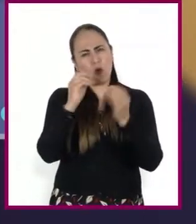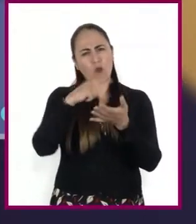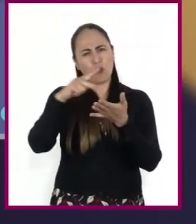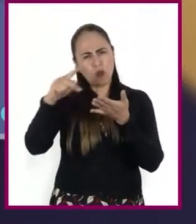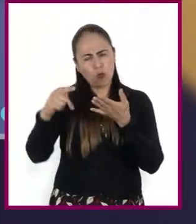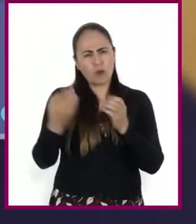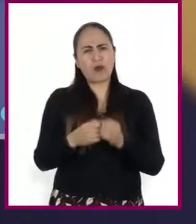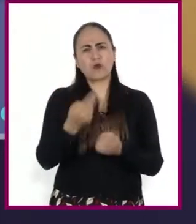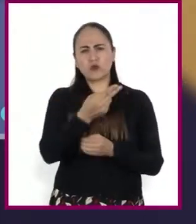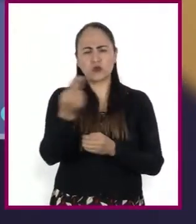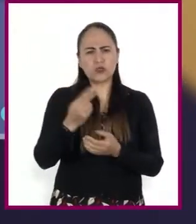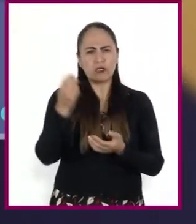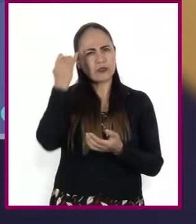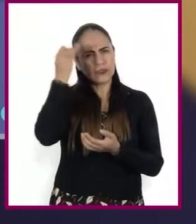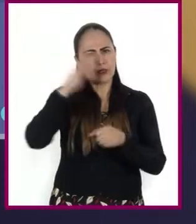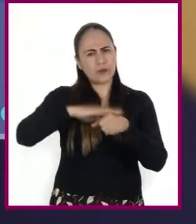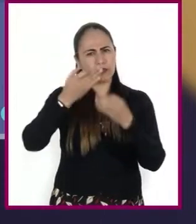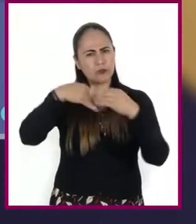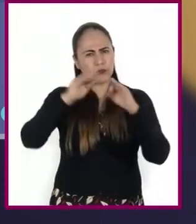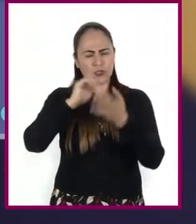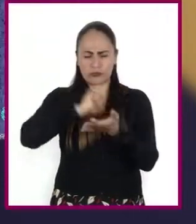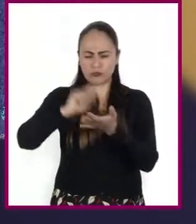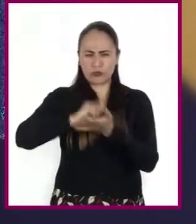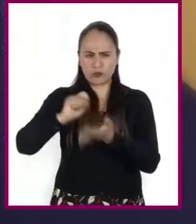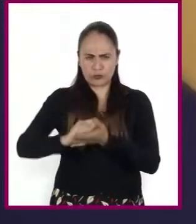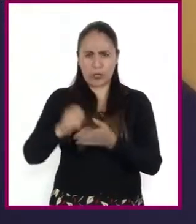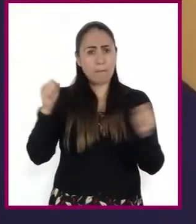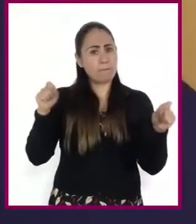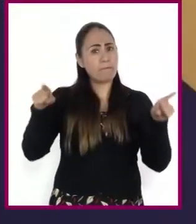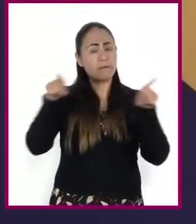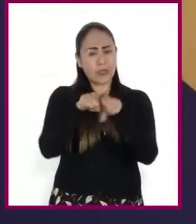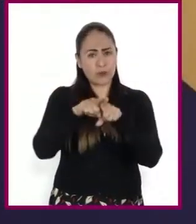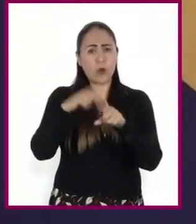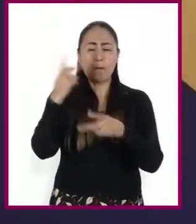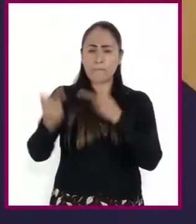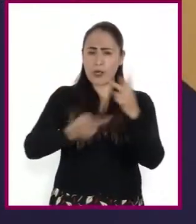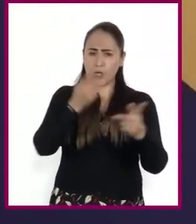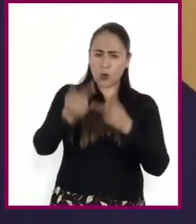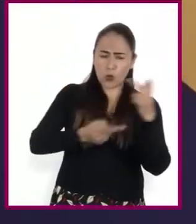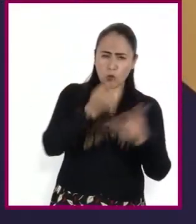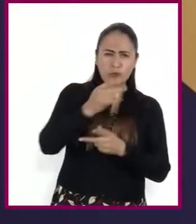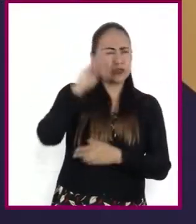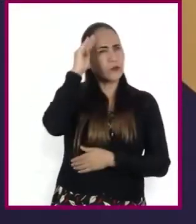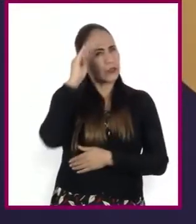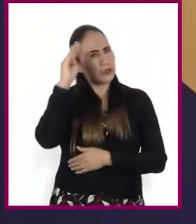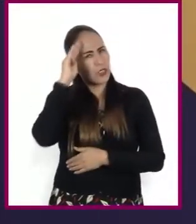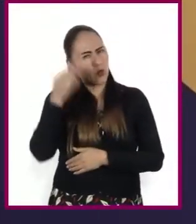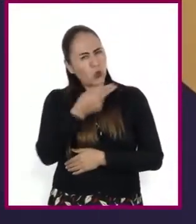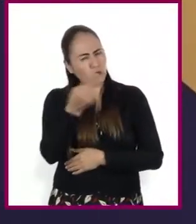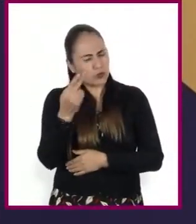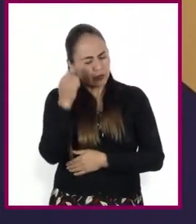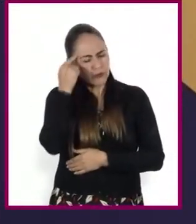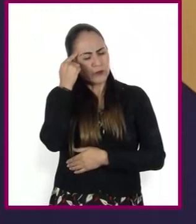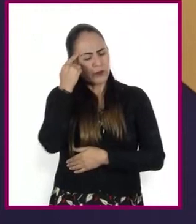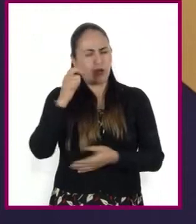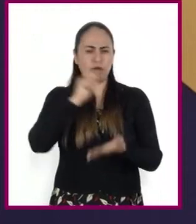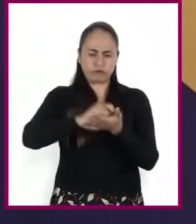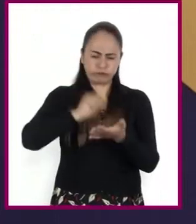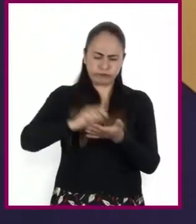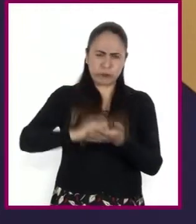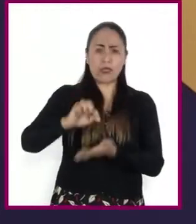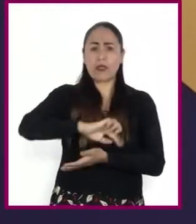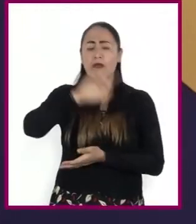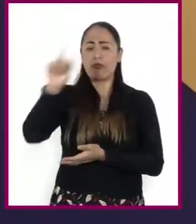bolígrafo para anotar las ideas principales de la sesión, al igual que las preguntas y reflexiones que surjan para que puedan despejarlas